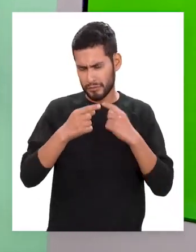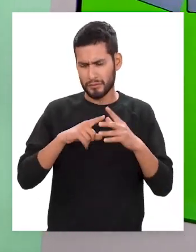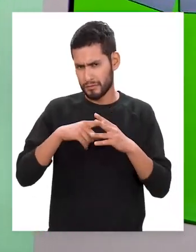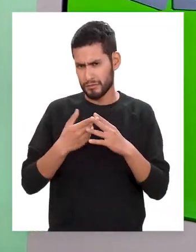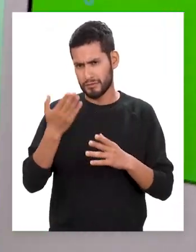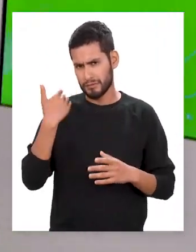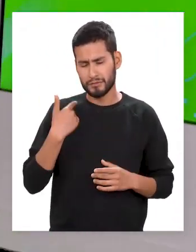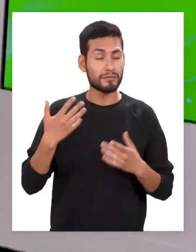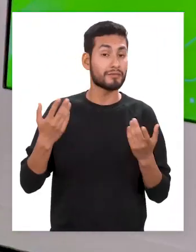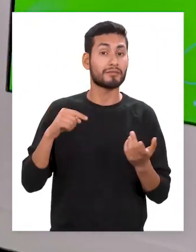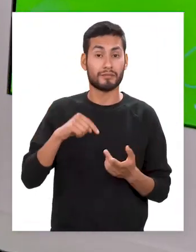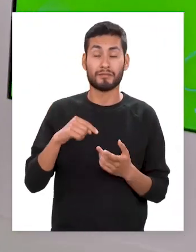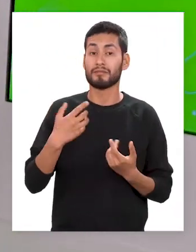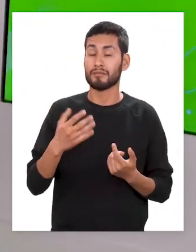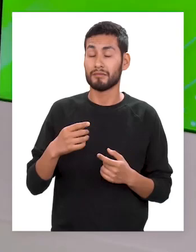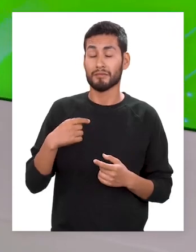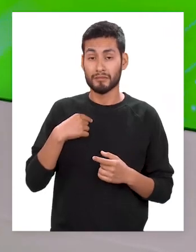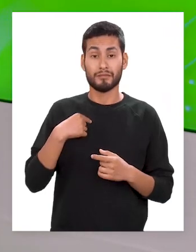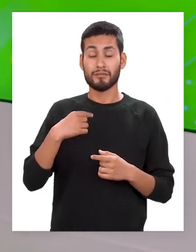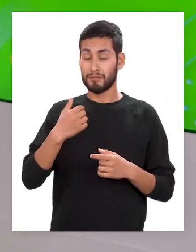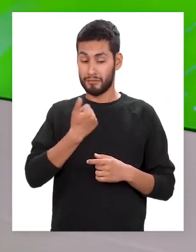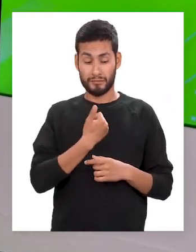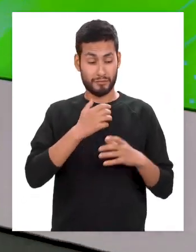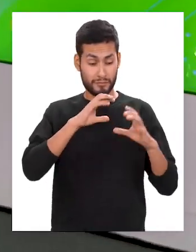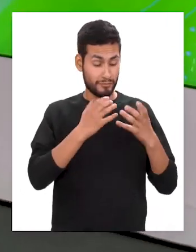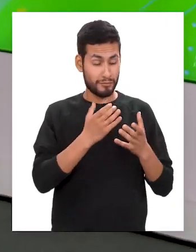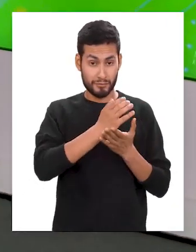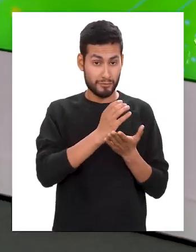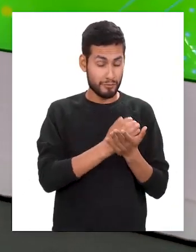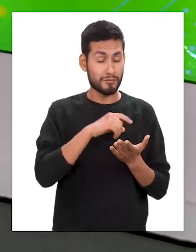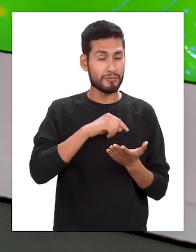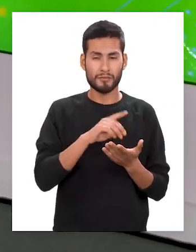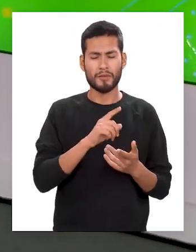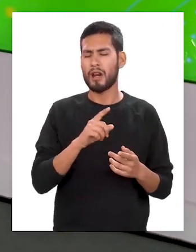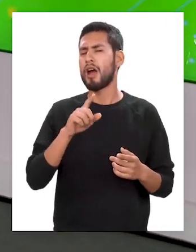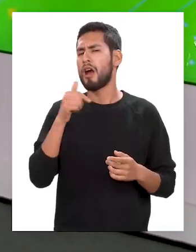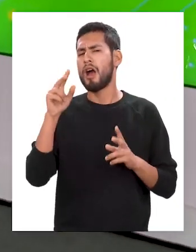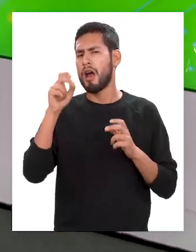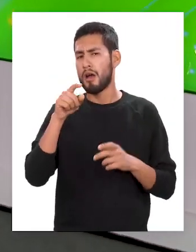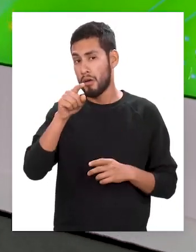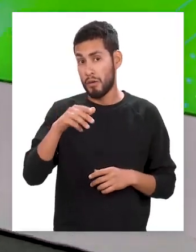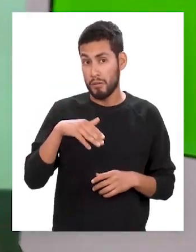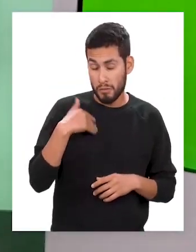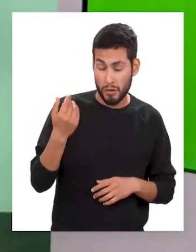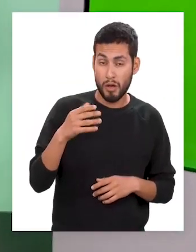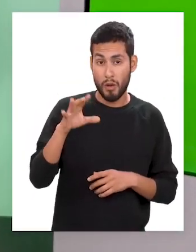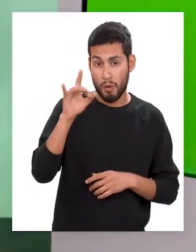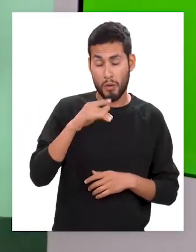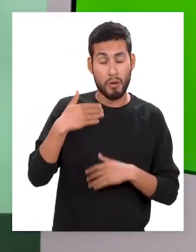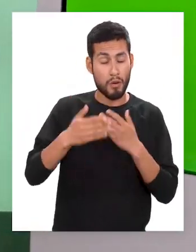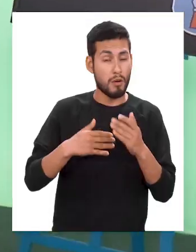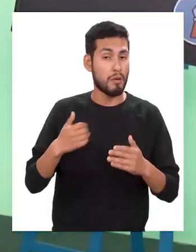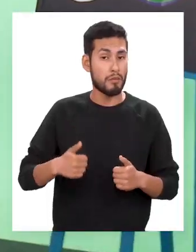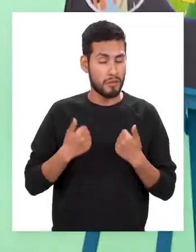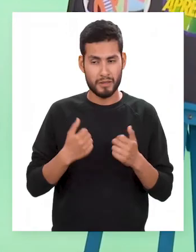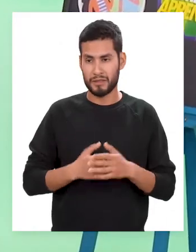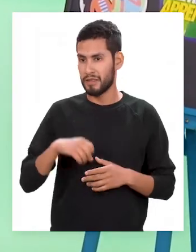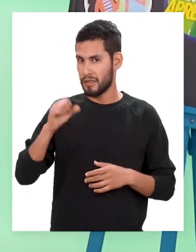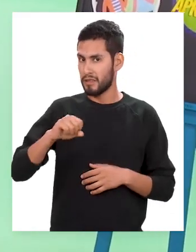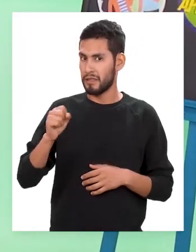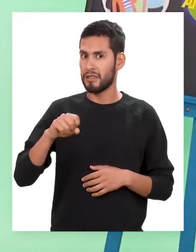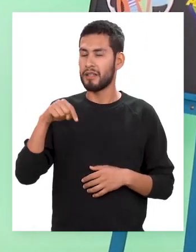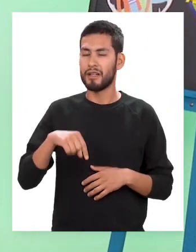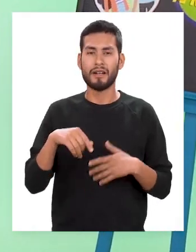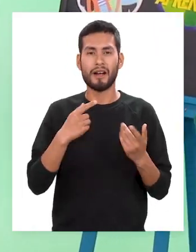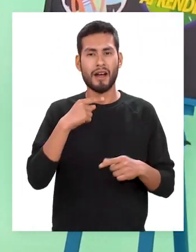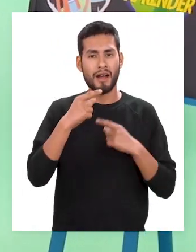dicho al principio, saldremos un poco de nuestras asignaturas para tocar un tema que podrá ser aplicado por ustedes a lo largo de sus vidas. Así es.